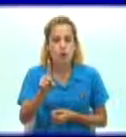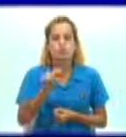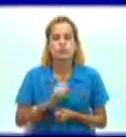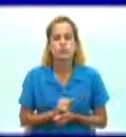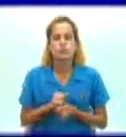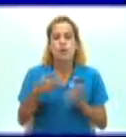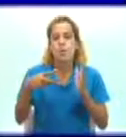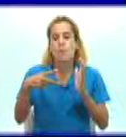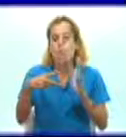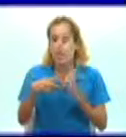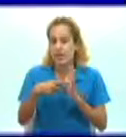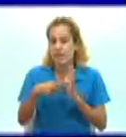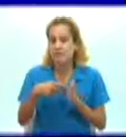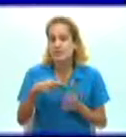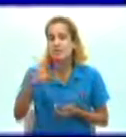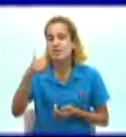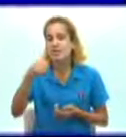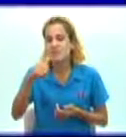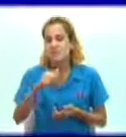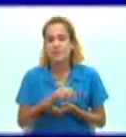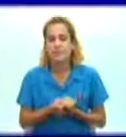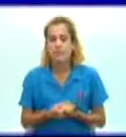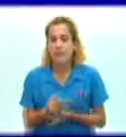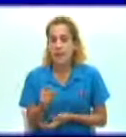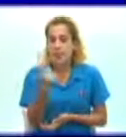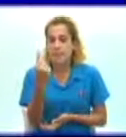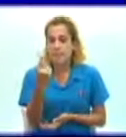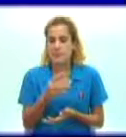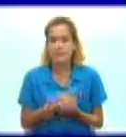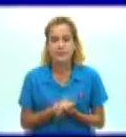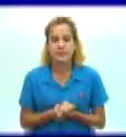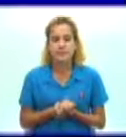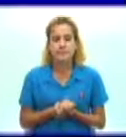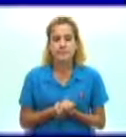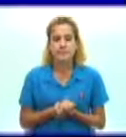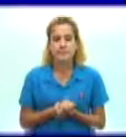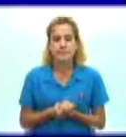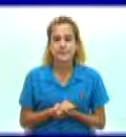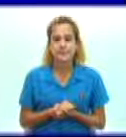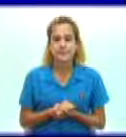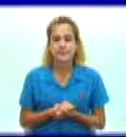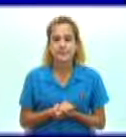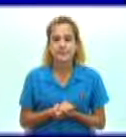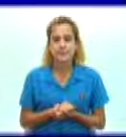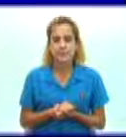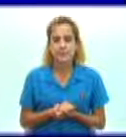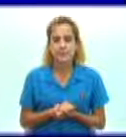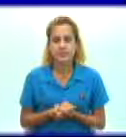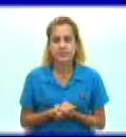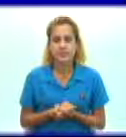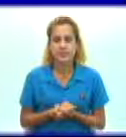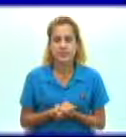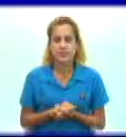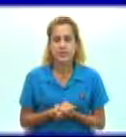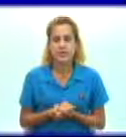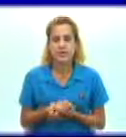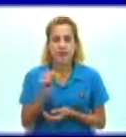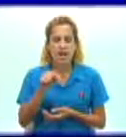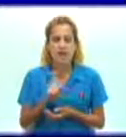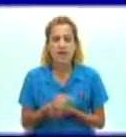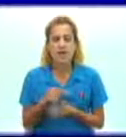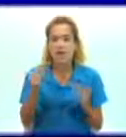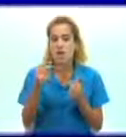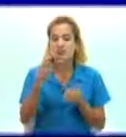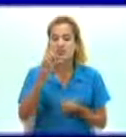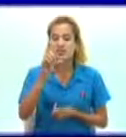números. 1,1 entre 10 es el primer término, el minuendo. Y bueno, después calculamos el sustraendo. 1,1 entre 10